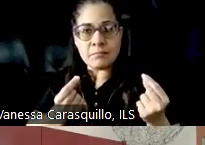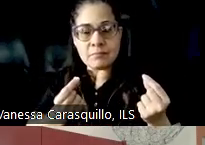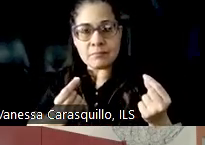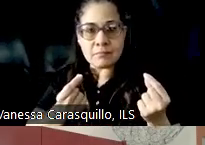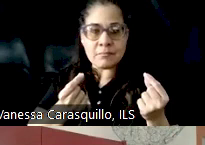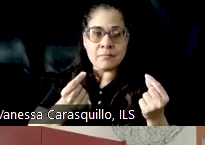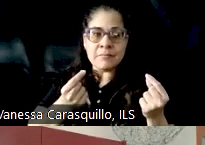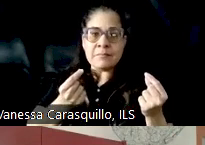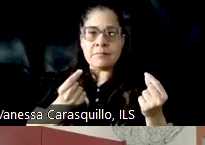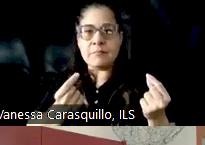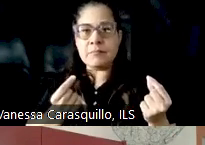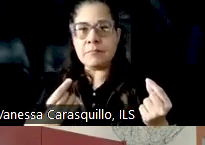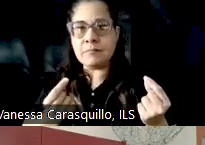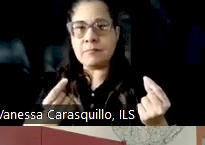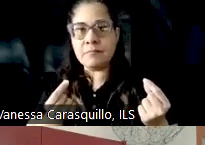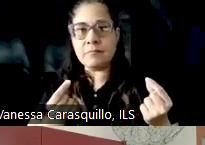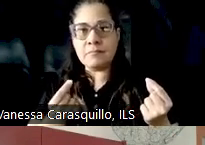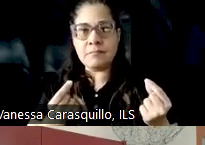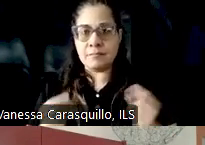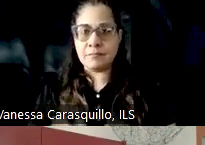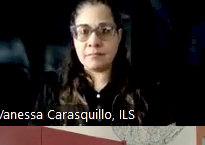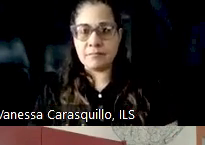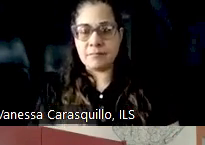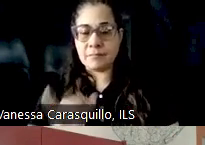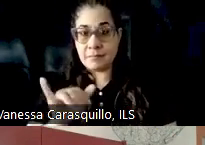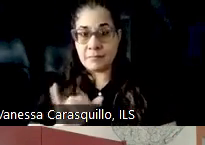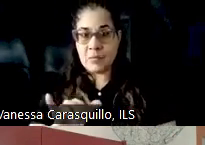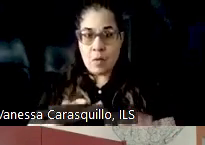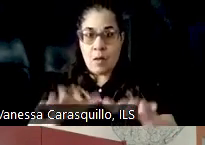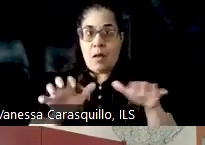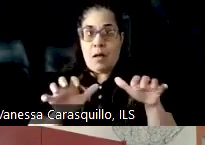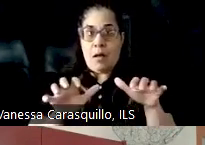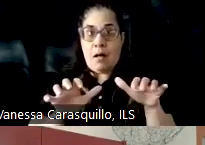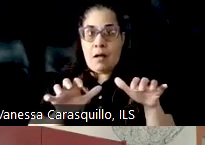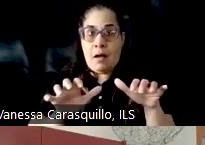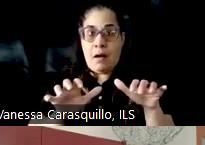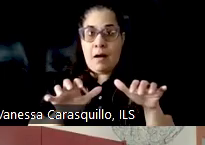apagó y se adoptó una postura catatónica.